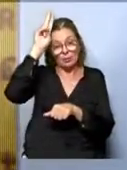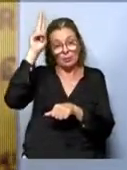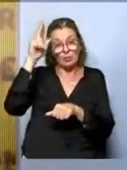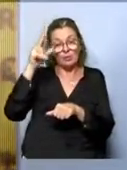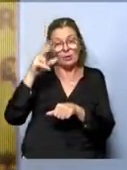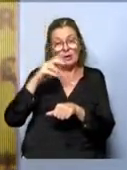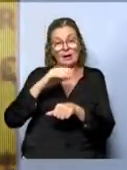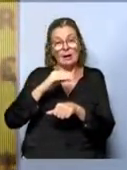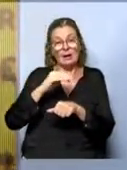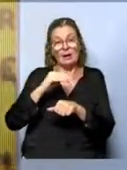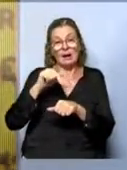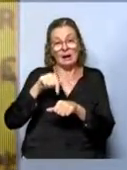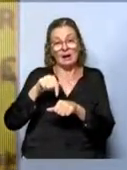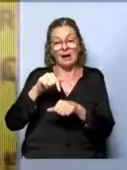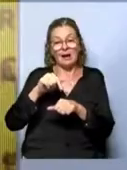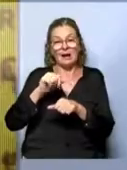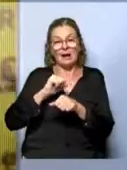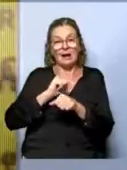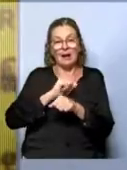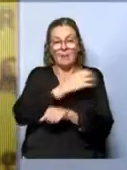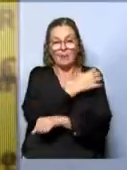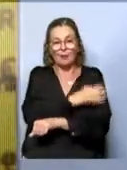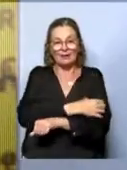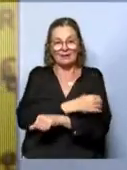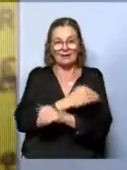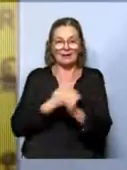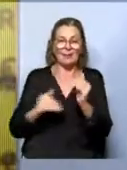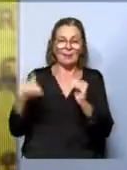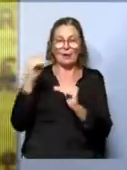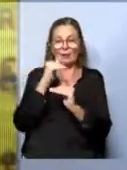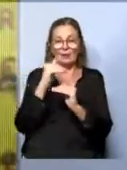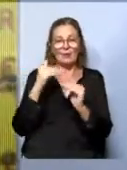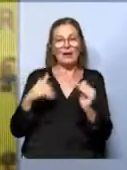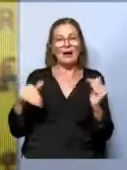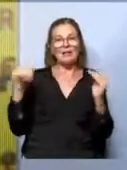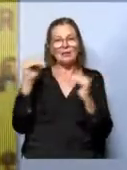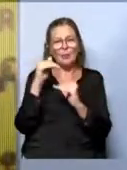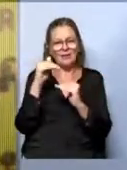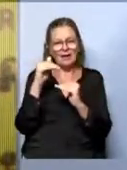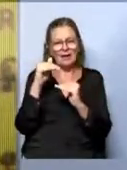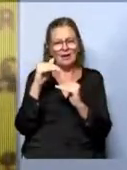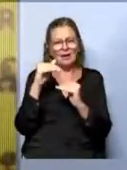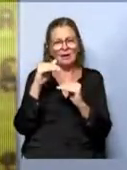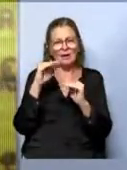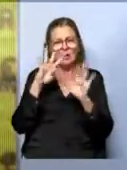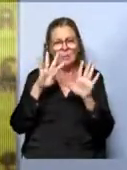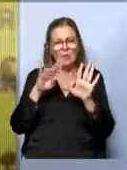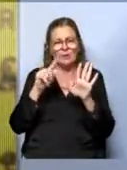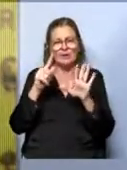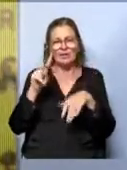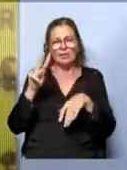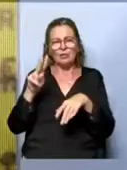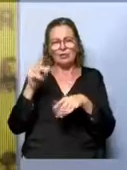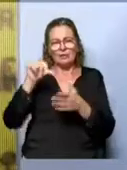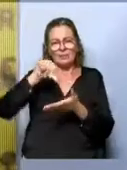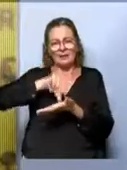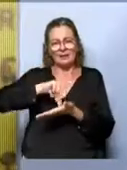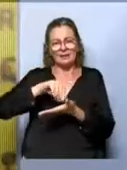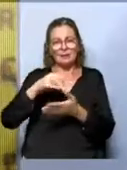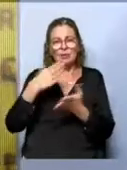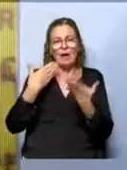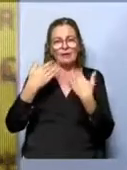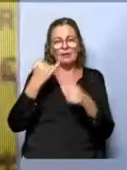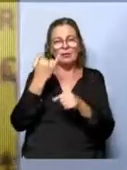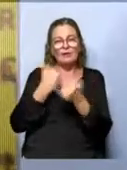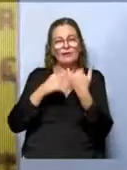sigue por encima de los niveles pre-pandemia. En la desigualdad es peor, la desigualdad en 9 de 12 países que se consideraron, estoy hablando de un informe de la CEPAL del